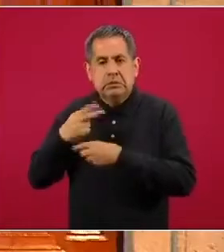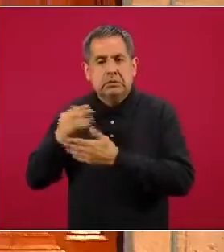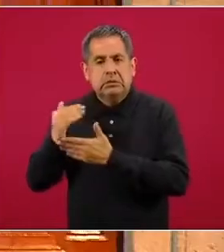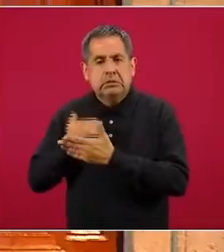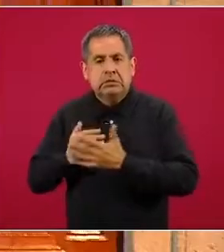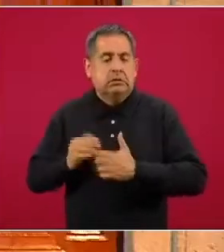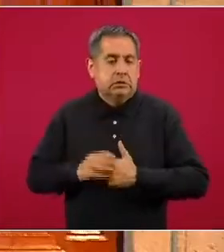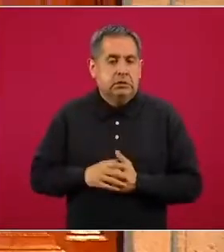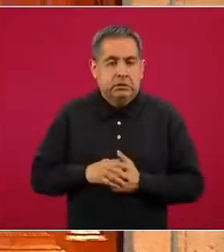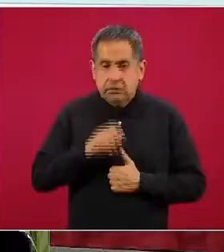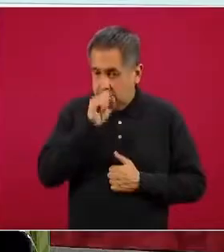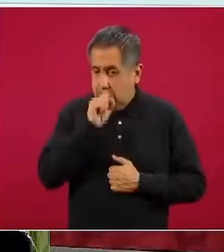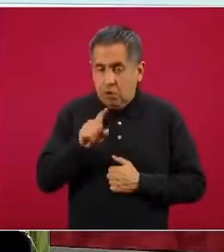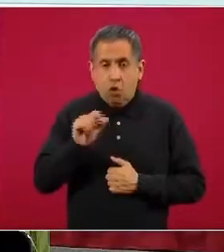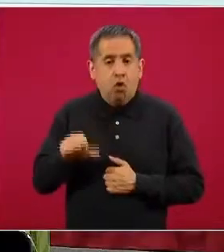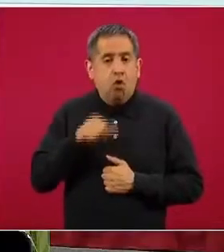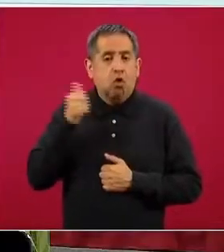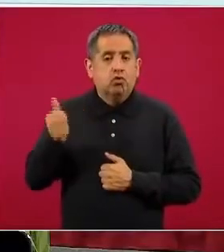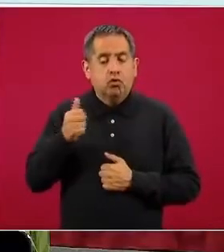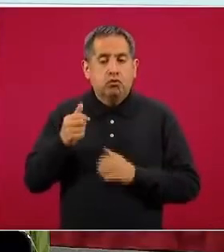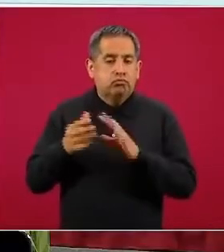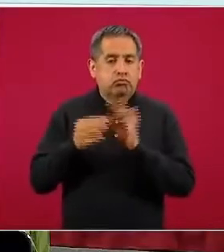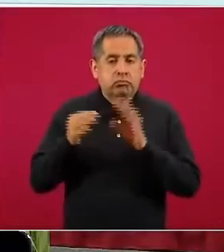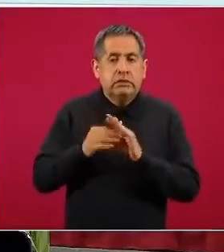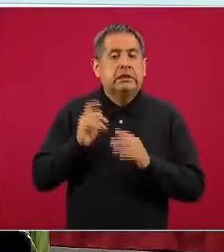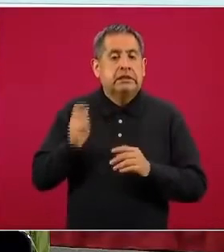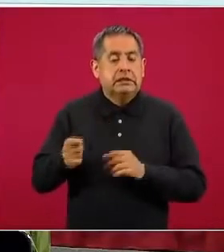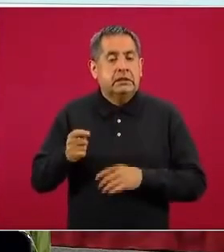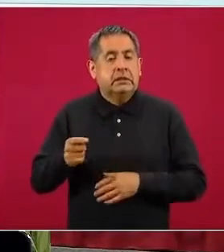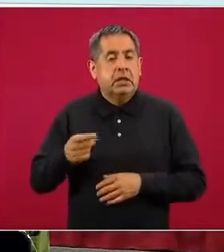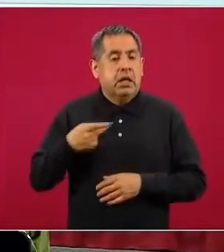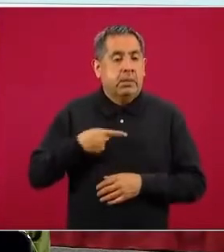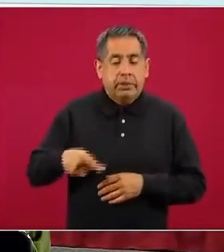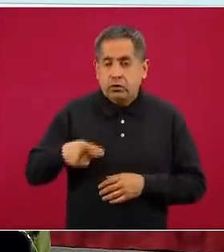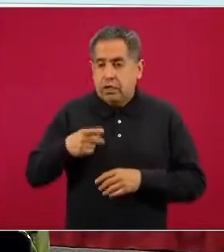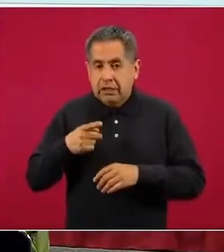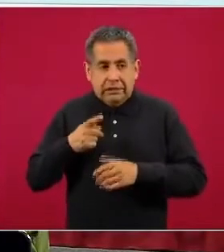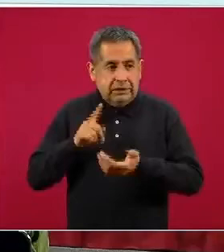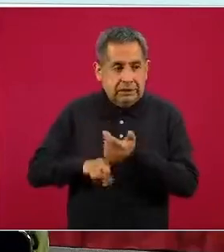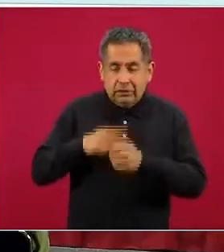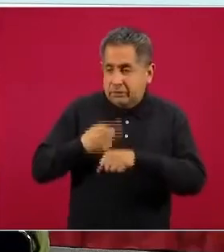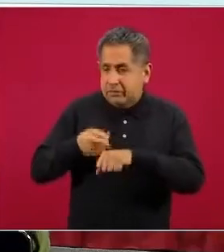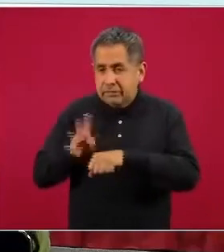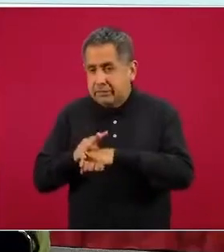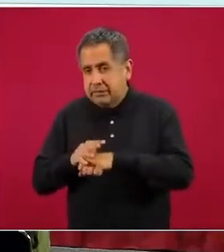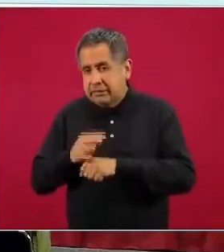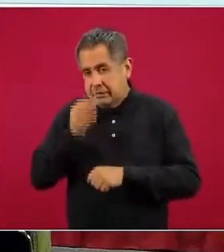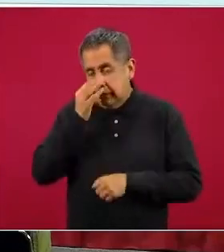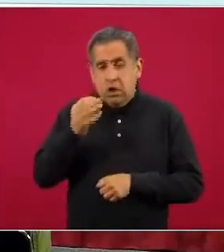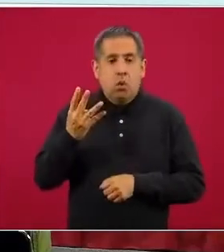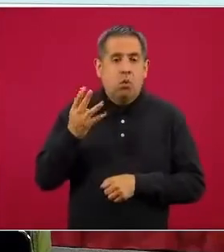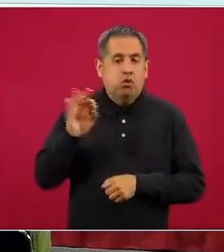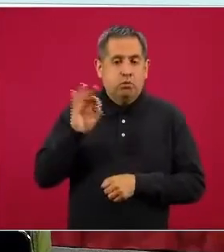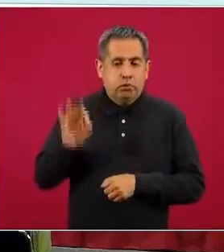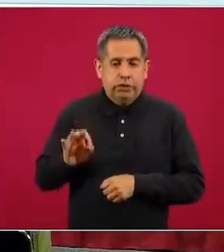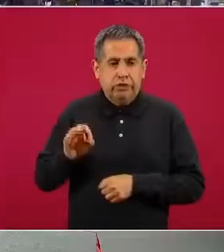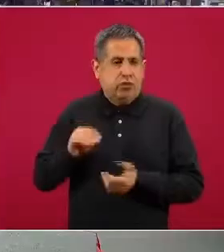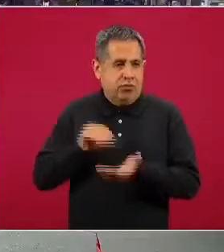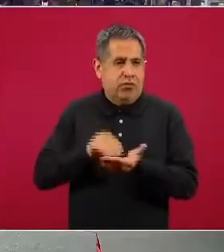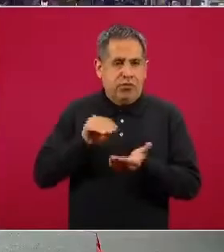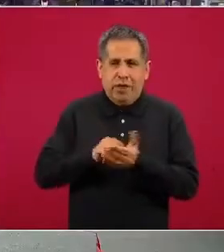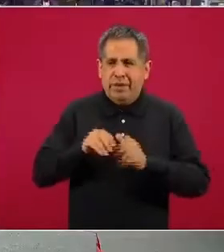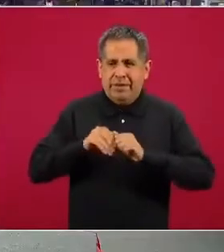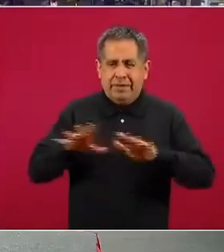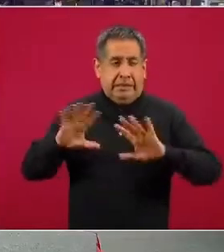Otro indicador también que abrió a la baja es el de casos activos estimados. 4% es la proporción de ese gran